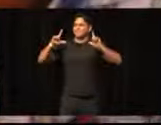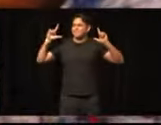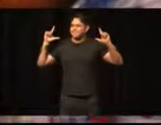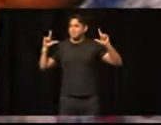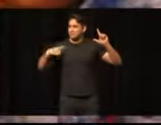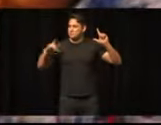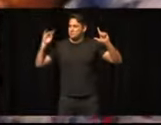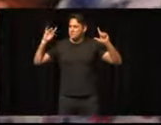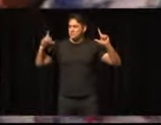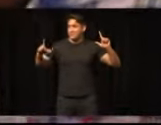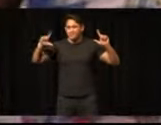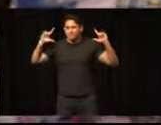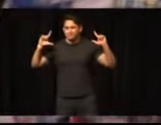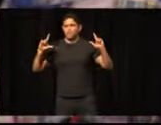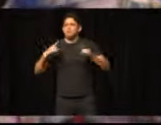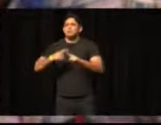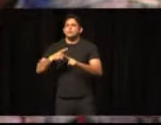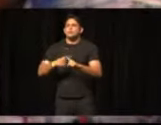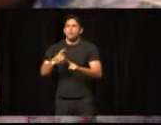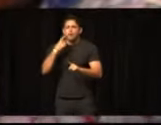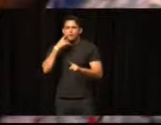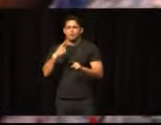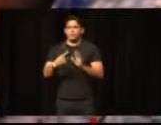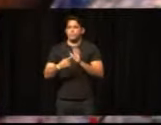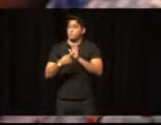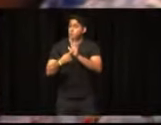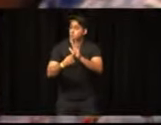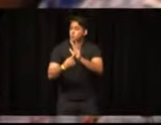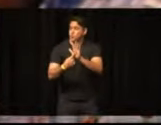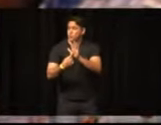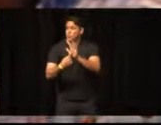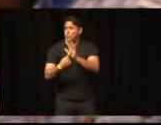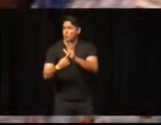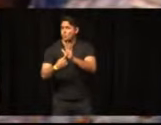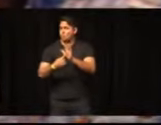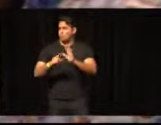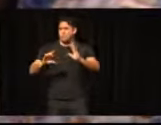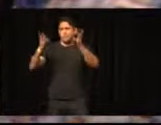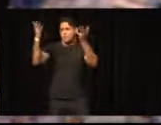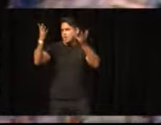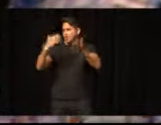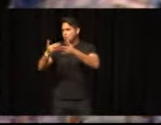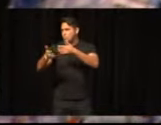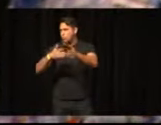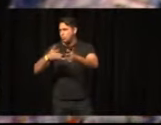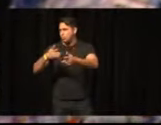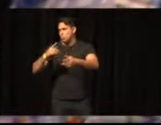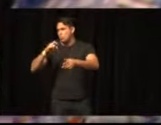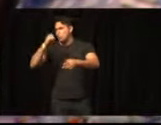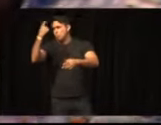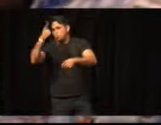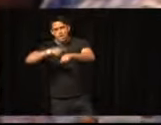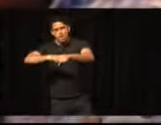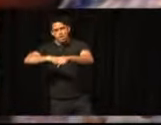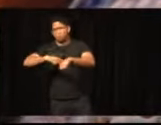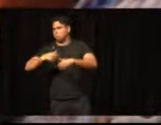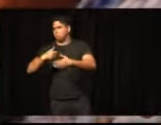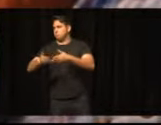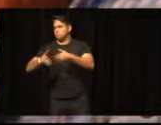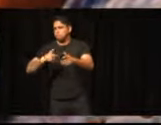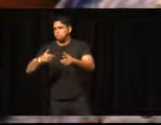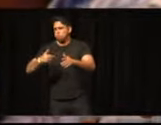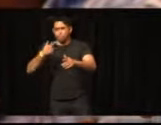forma específica, en el cual él consigue por cierto evento, cierto momento, determinado tiempo,